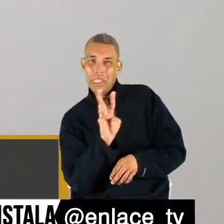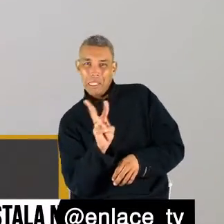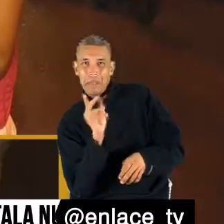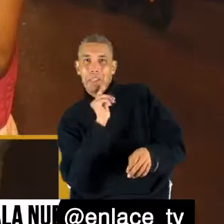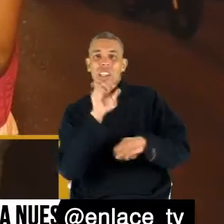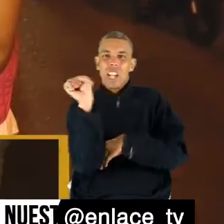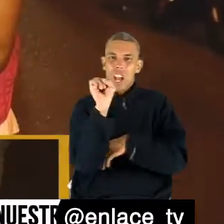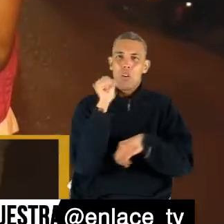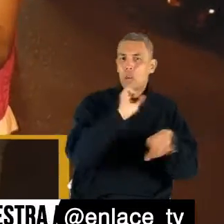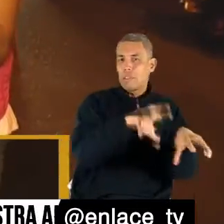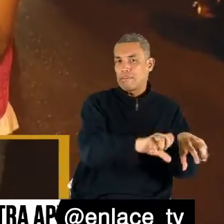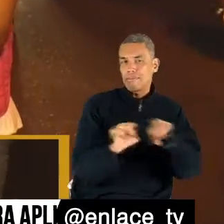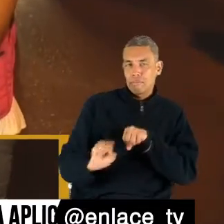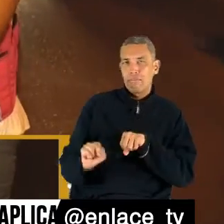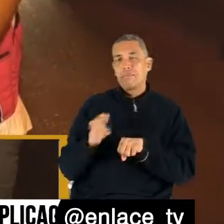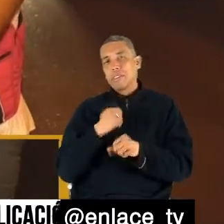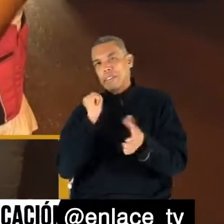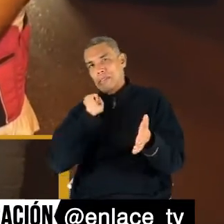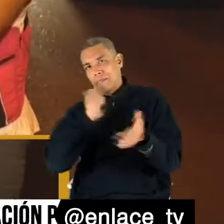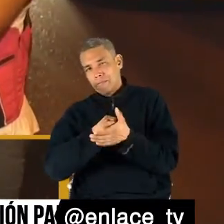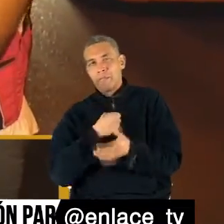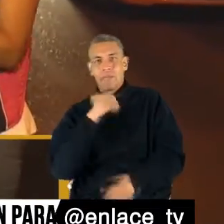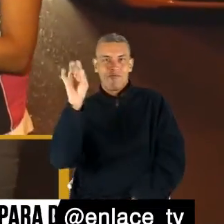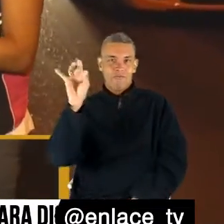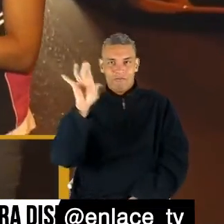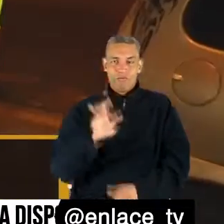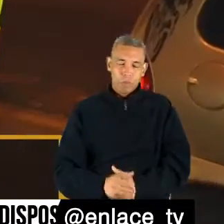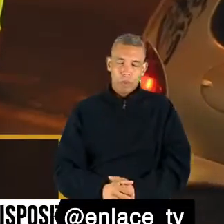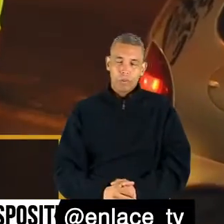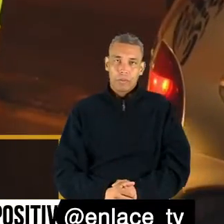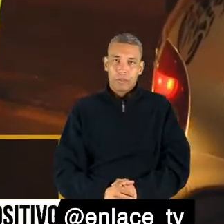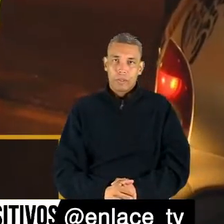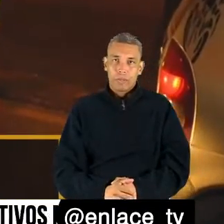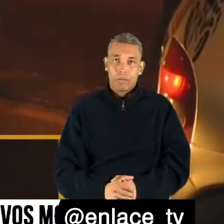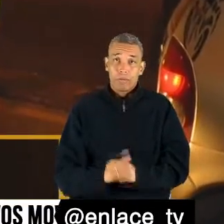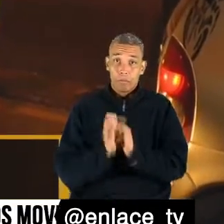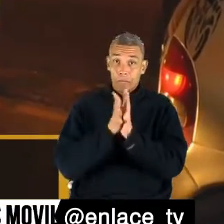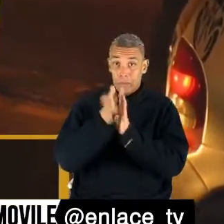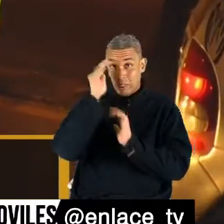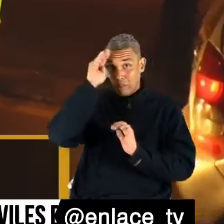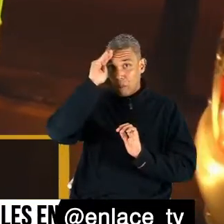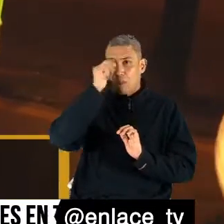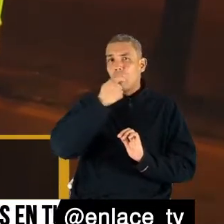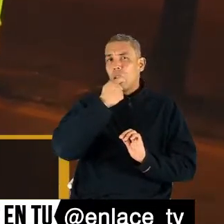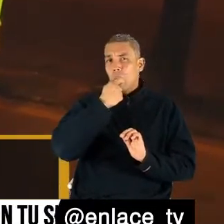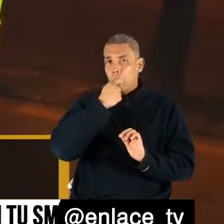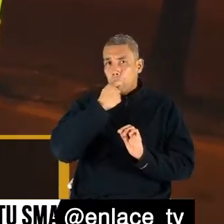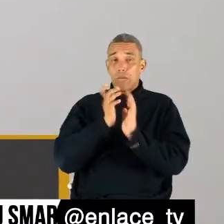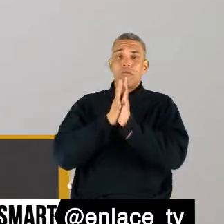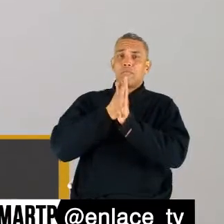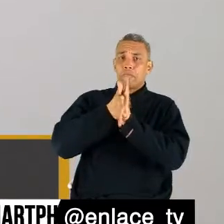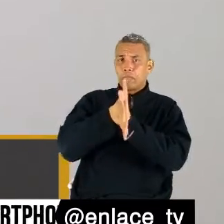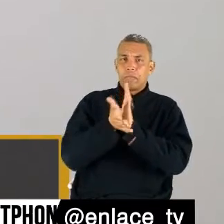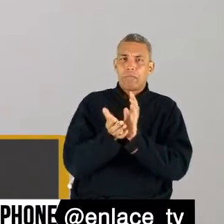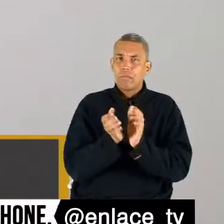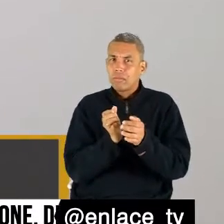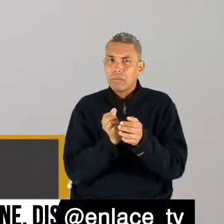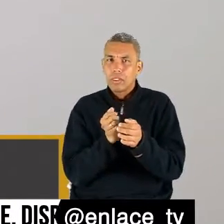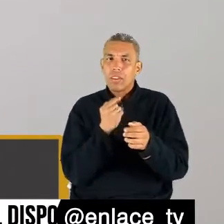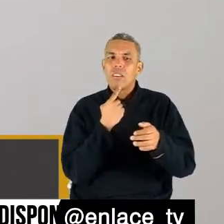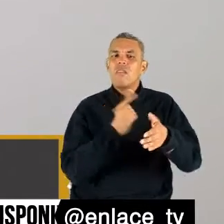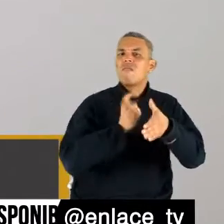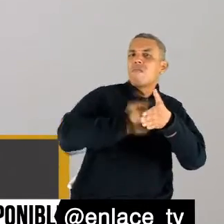11 personas lesionadas. En general, el balance es positivo, han expresado las autoridades de la Inspección de Tránsito y Transporte de Barranca Bermeja. Las causas de los